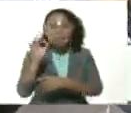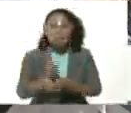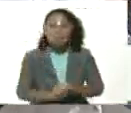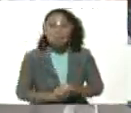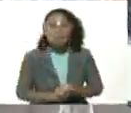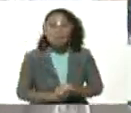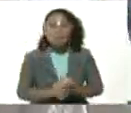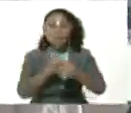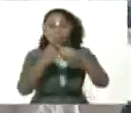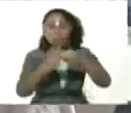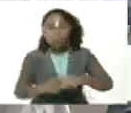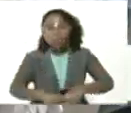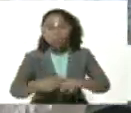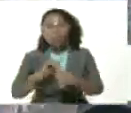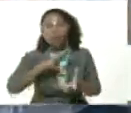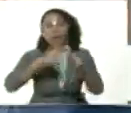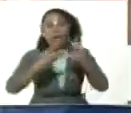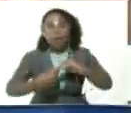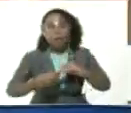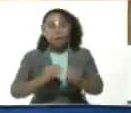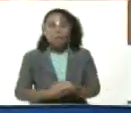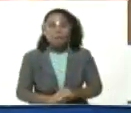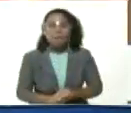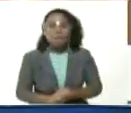lo cuantitativo a los CLAP,